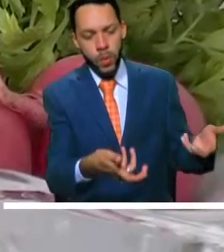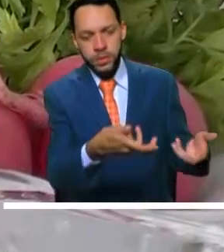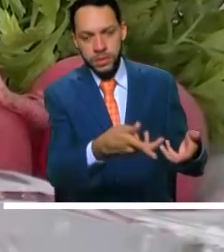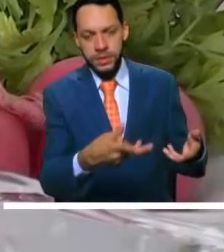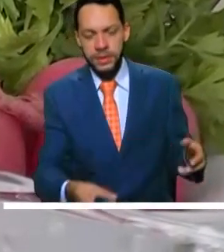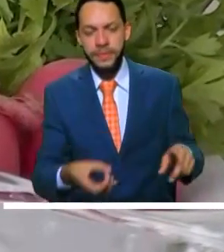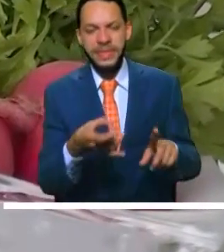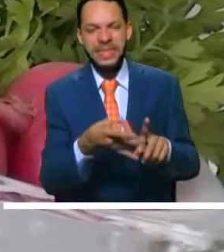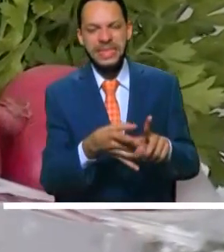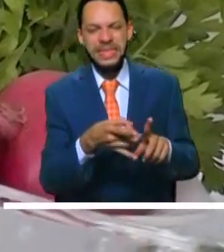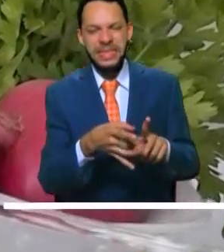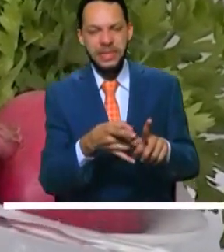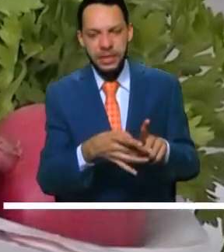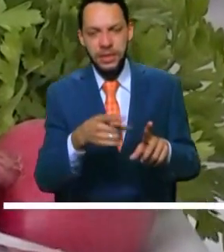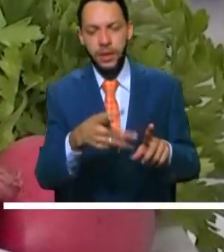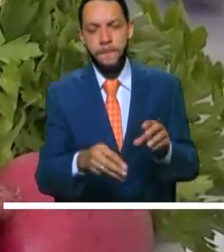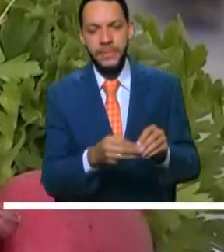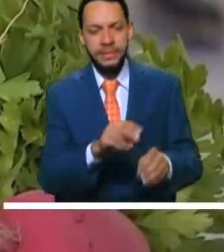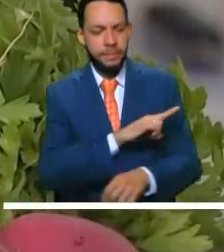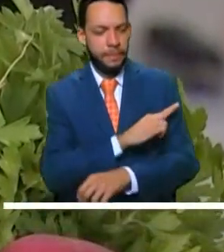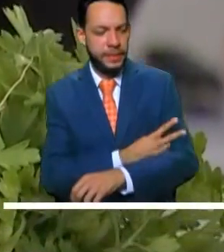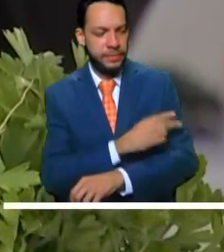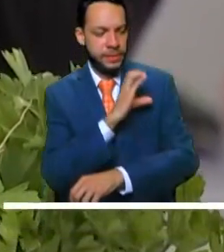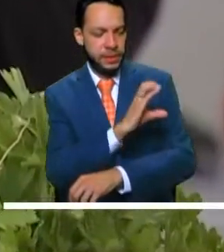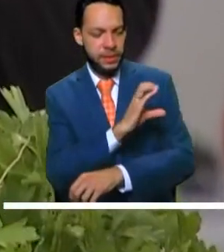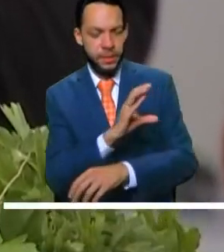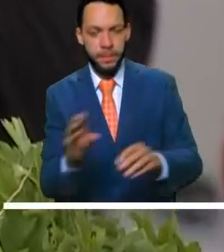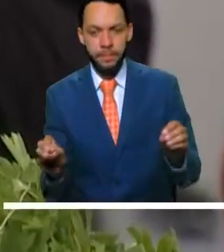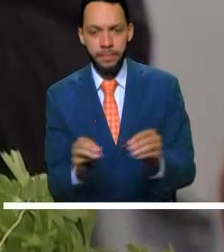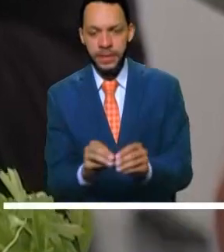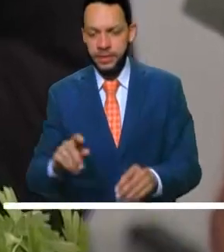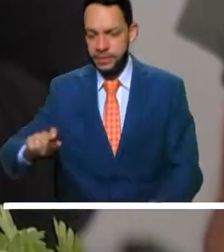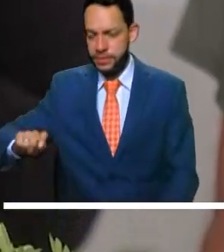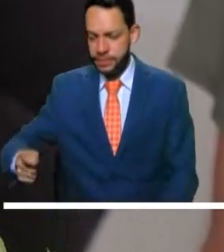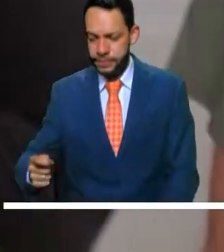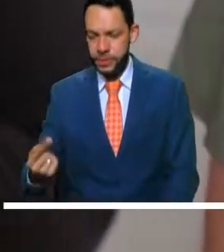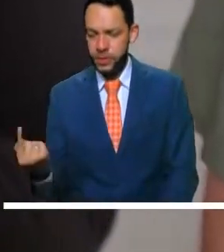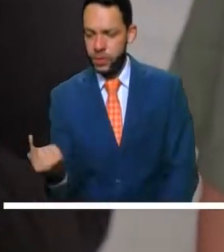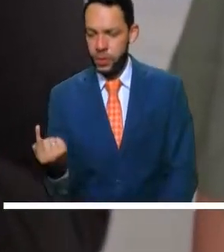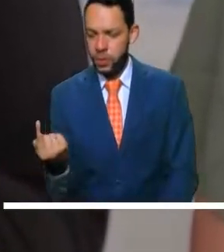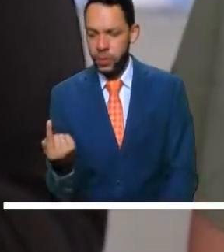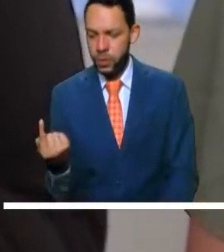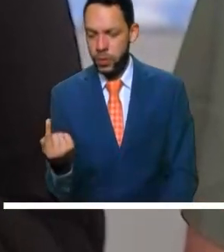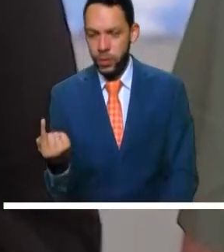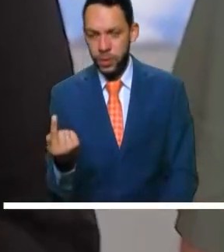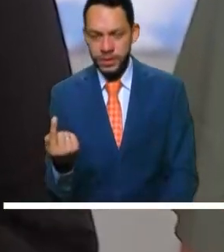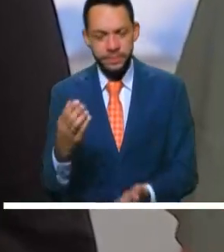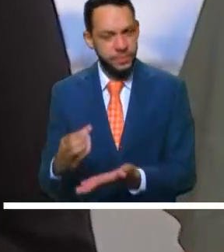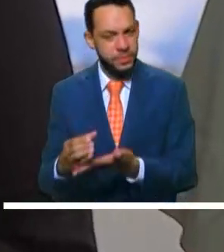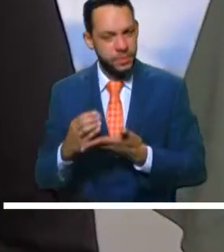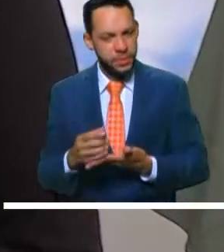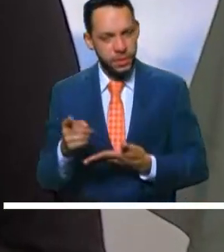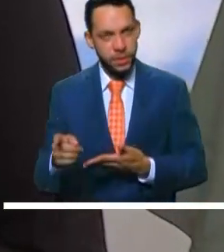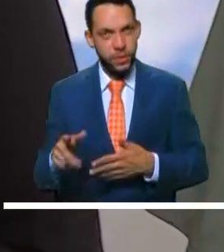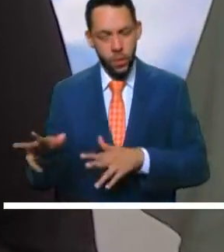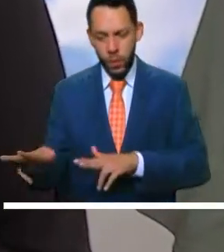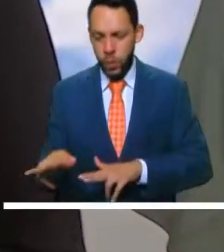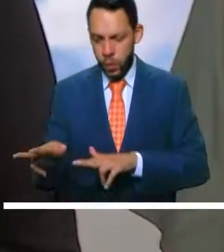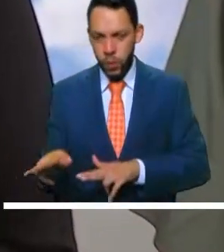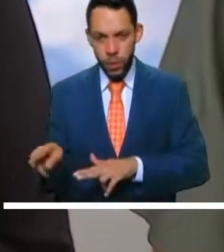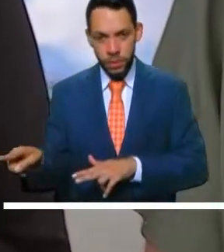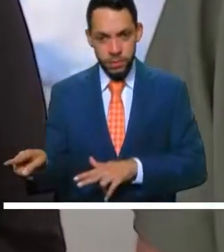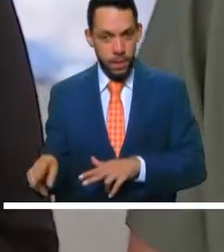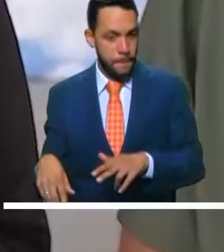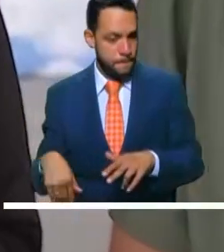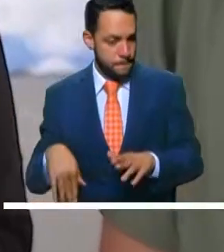hierro, la vitamina C, me daña todo eso. Pero ella se está comiendo un batido directamente de la huerta. ¿Ustedes creen que el cuerpo de ella